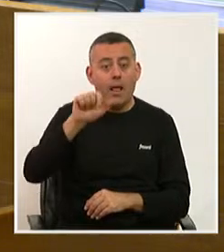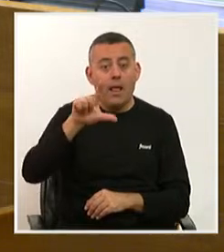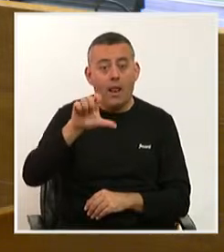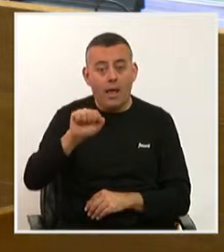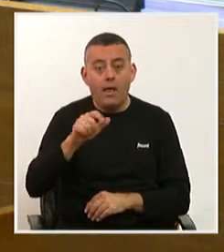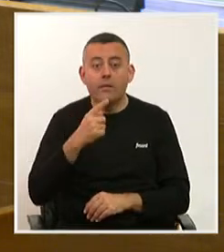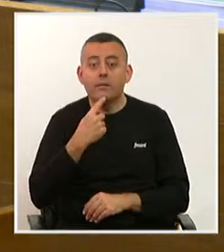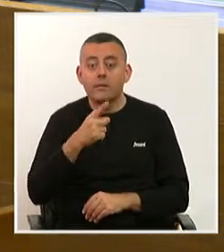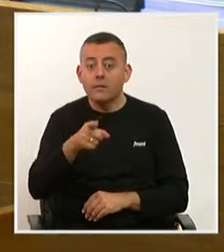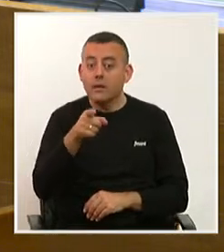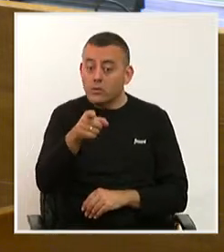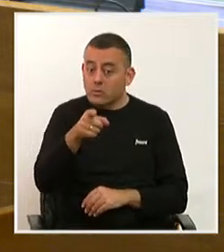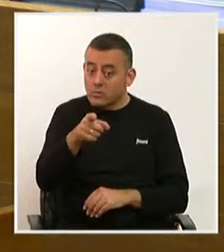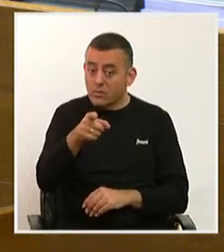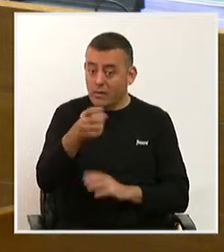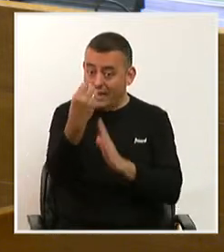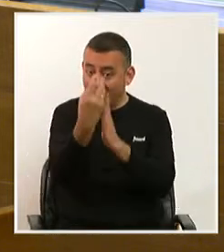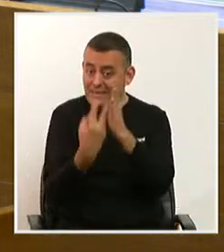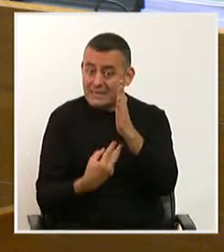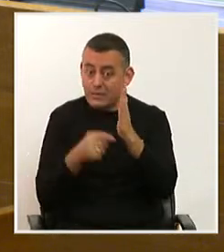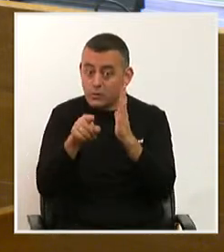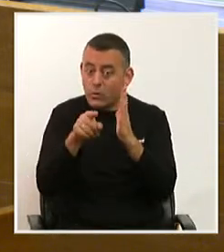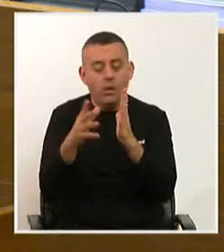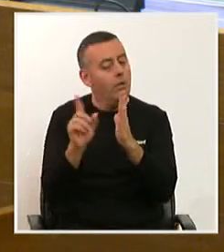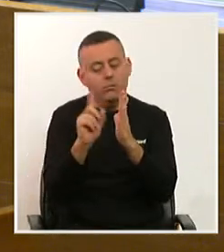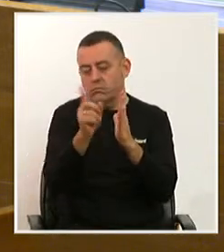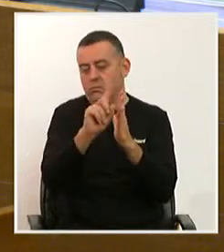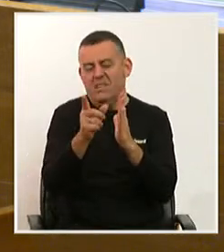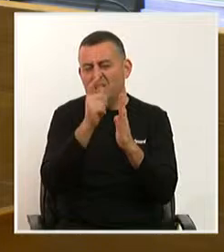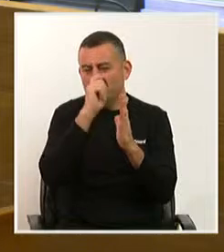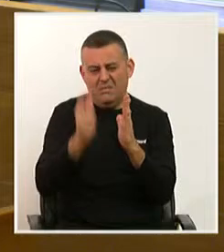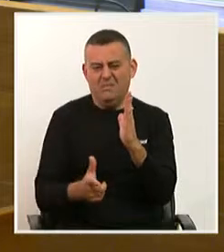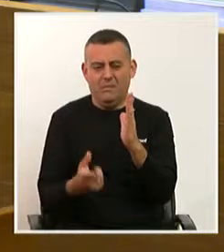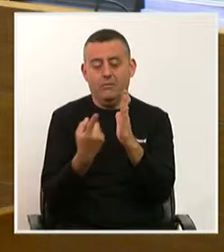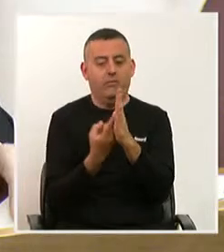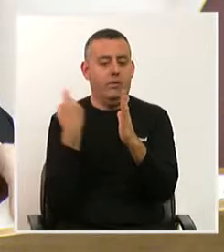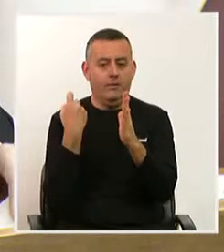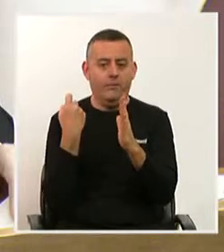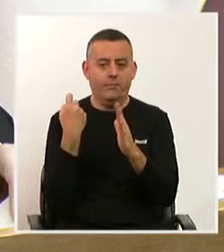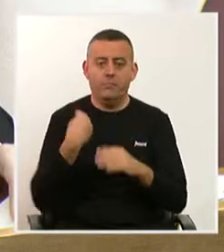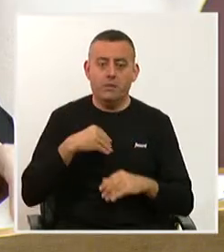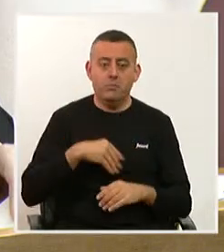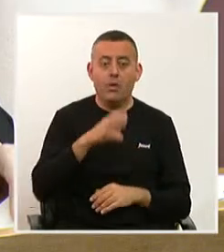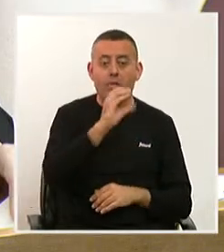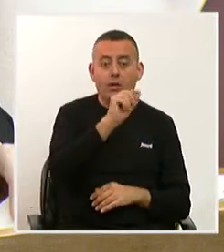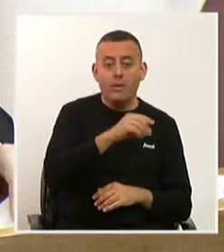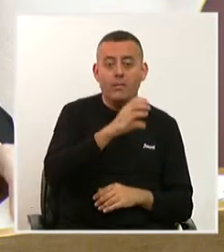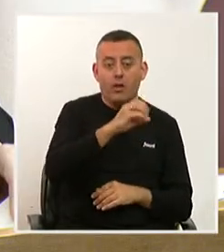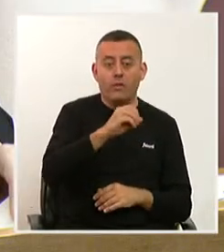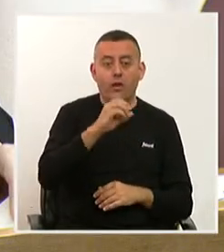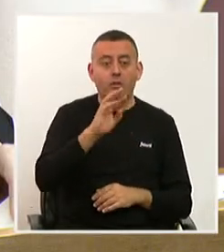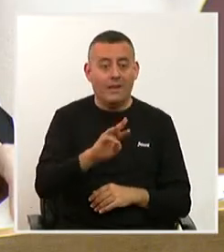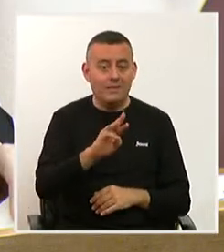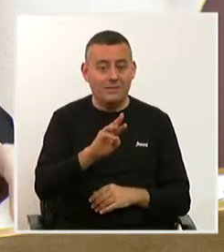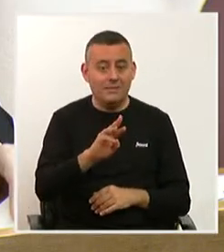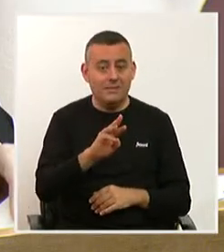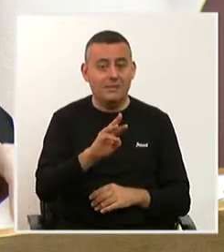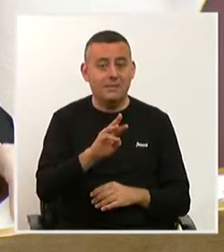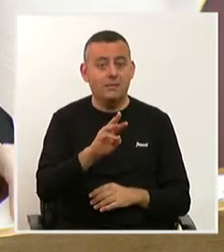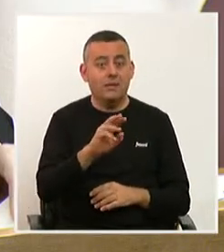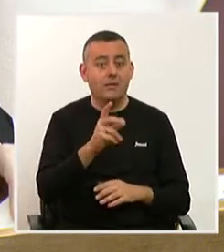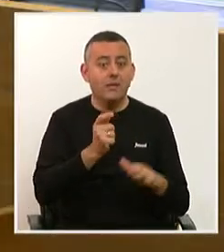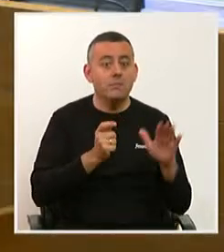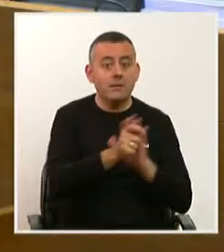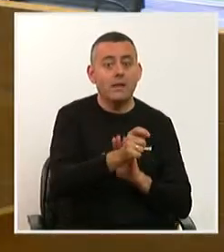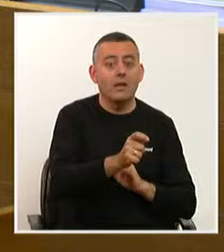L y elic el que el 003 550 deos